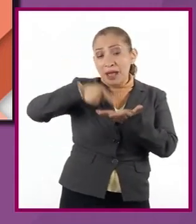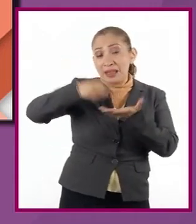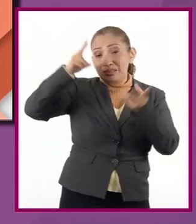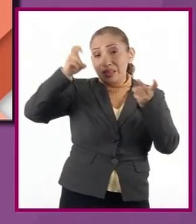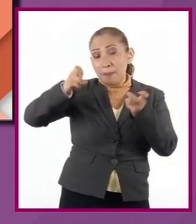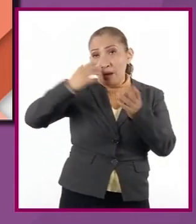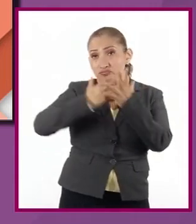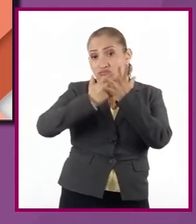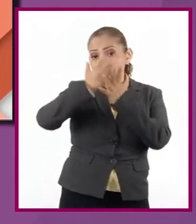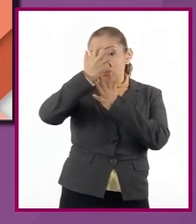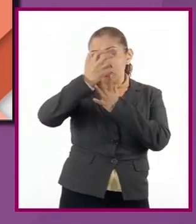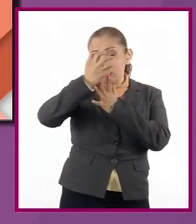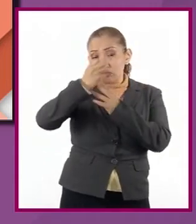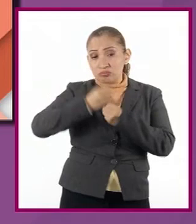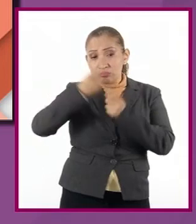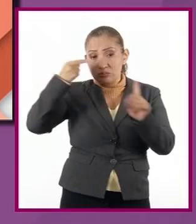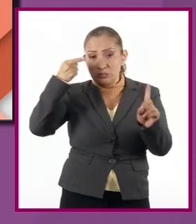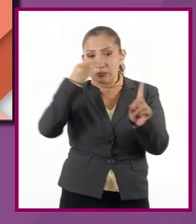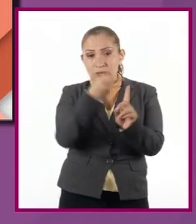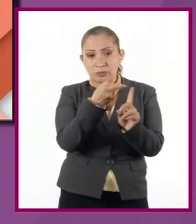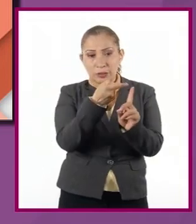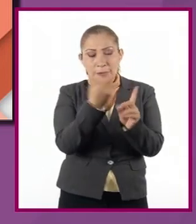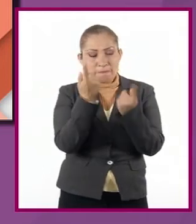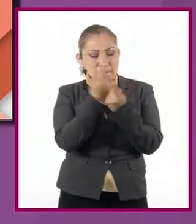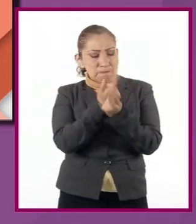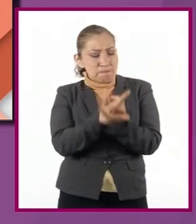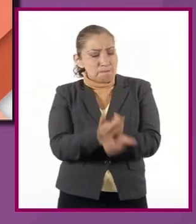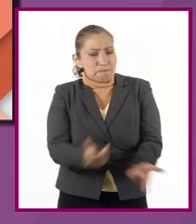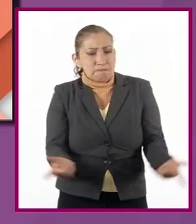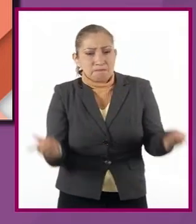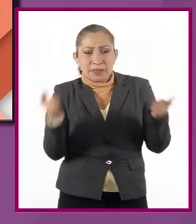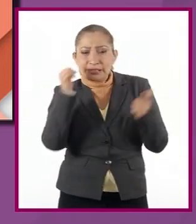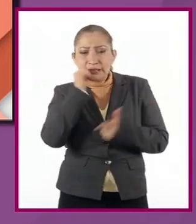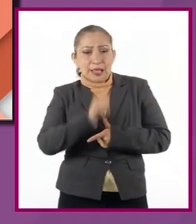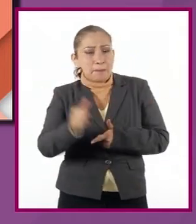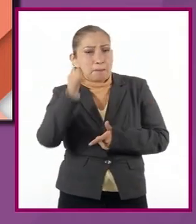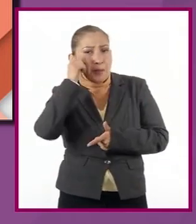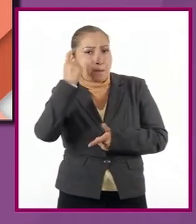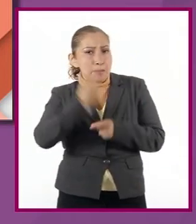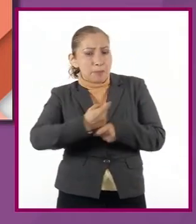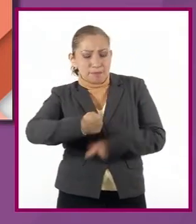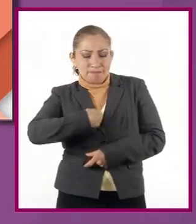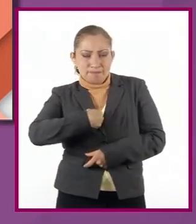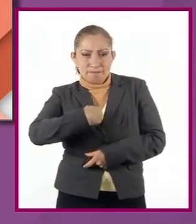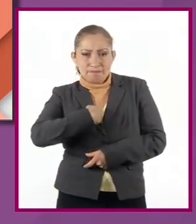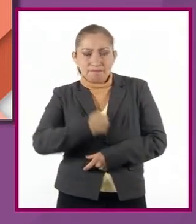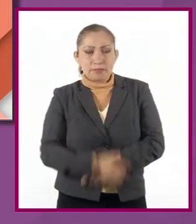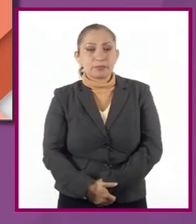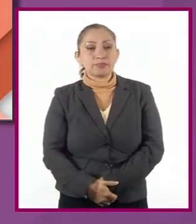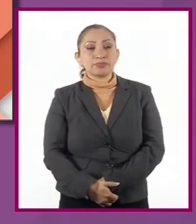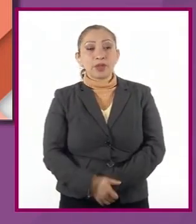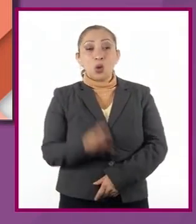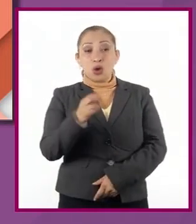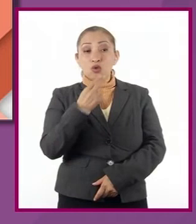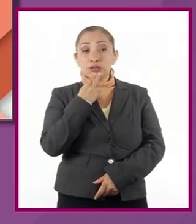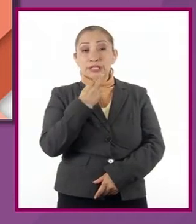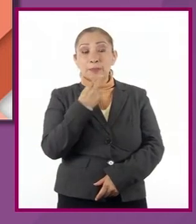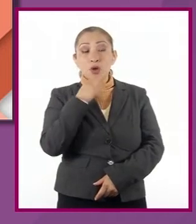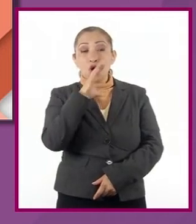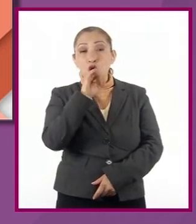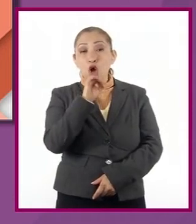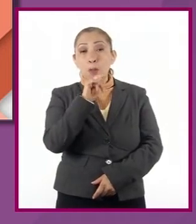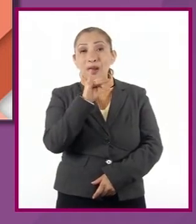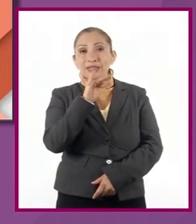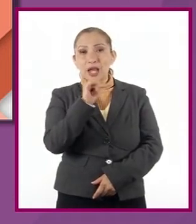con expresiones directas y desencadenadas siempre en primera persona. Cuando usamos el